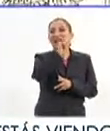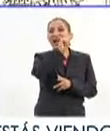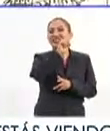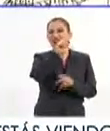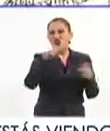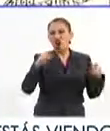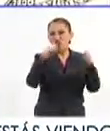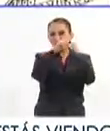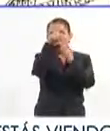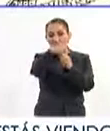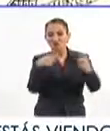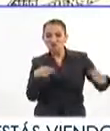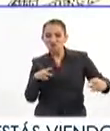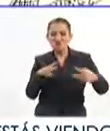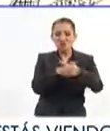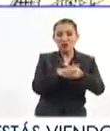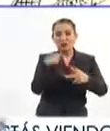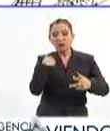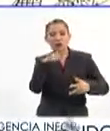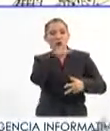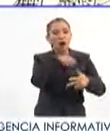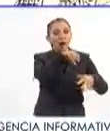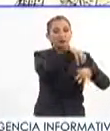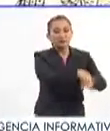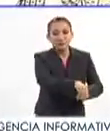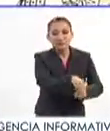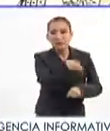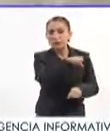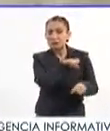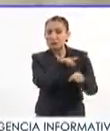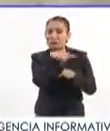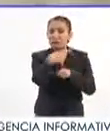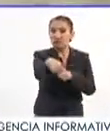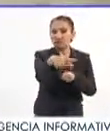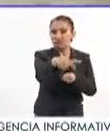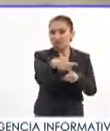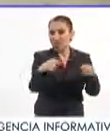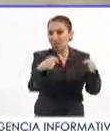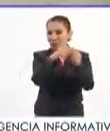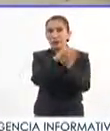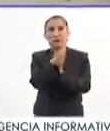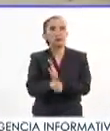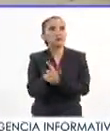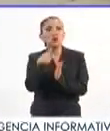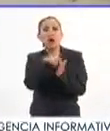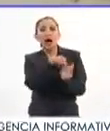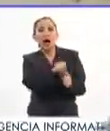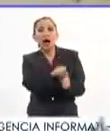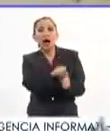Entonces también van a retomar lugares que eran especiales para ellos, ¿no? Como por ejemplo el Cerro Peñón de